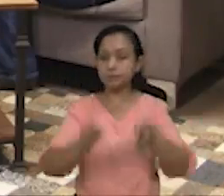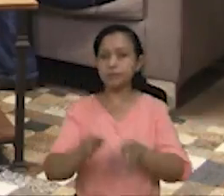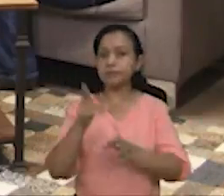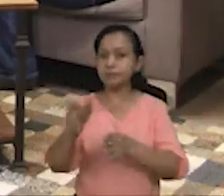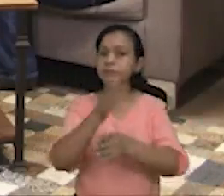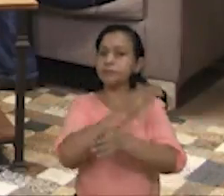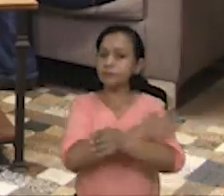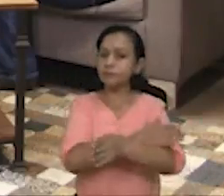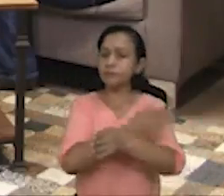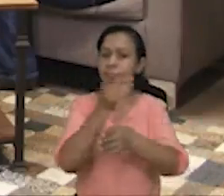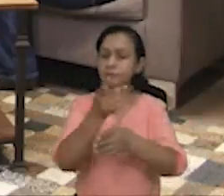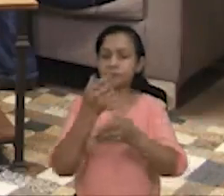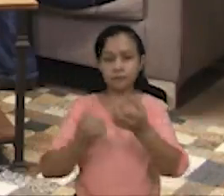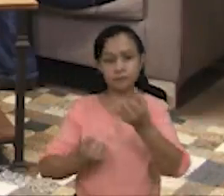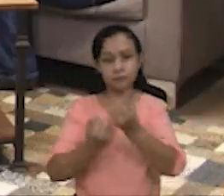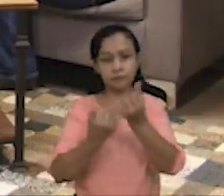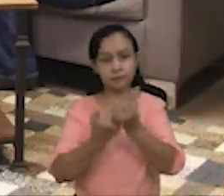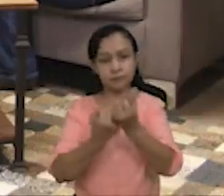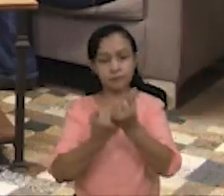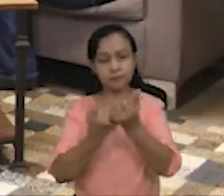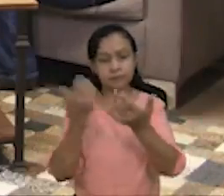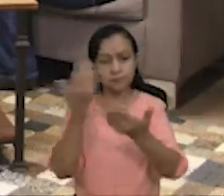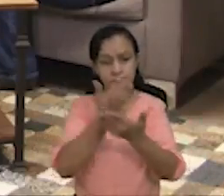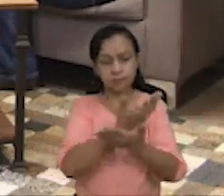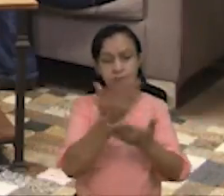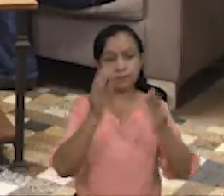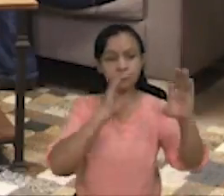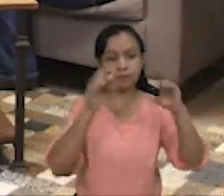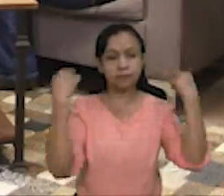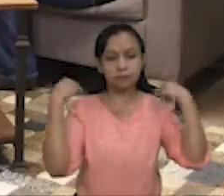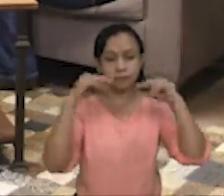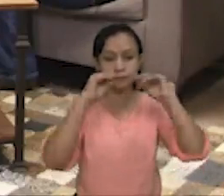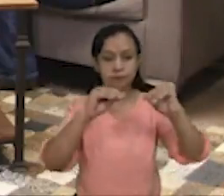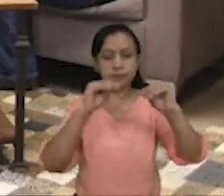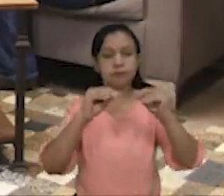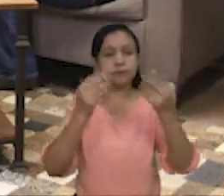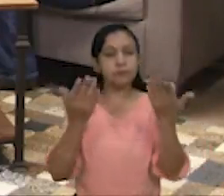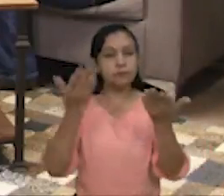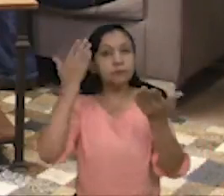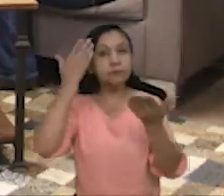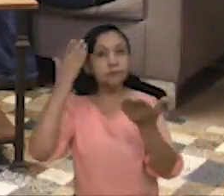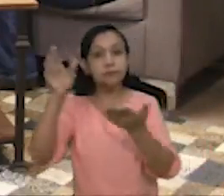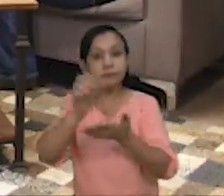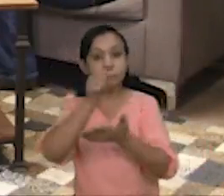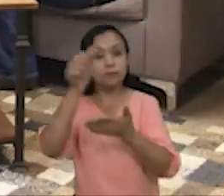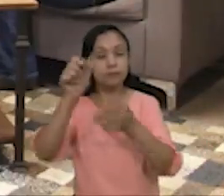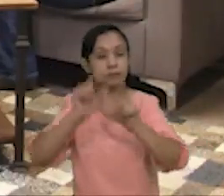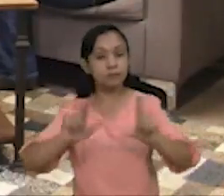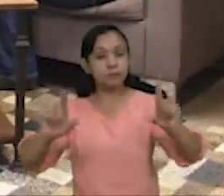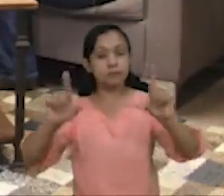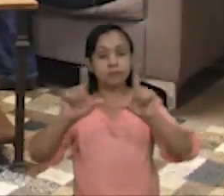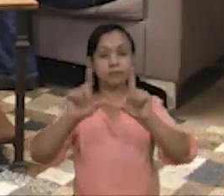oportunidad de contribuir a la formación de estudiantes de comunicación. Sin embargo, sabemos que existen otros espacios, además de